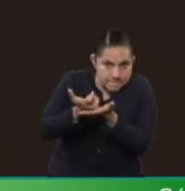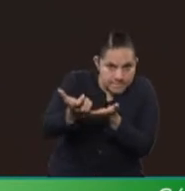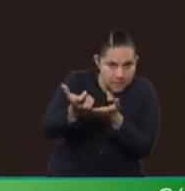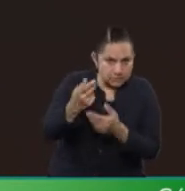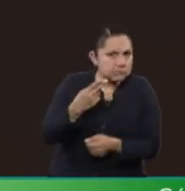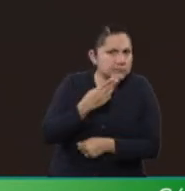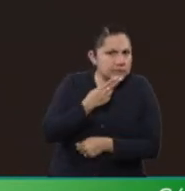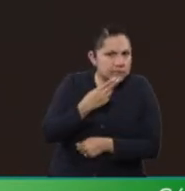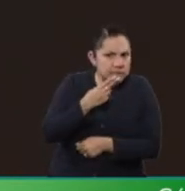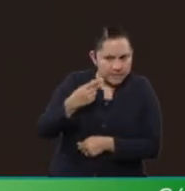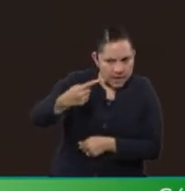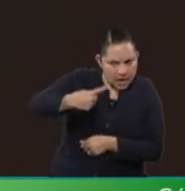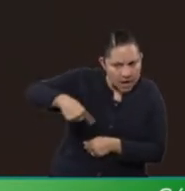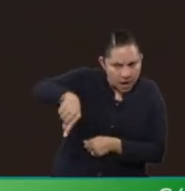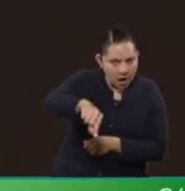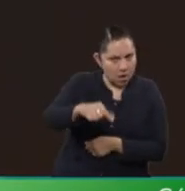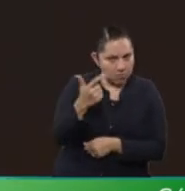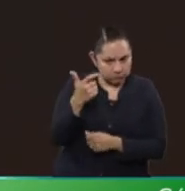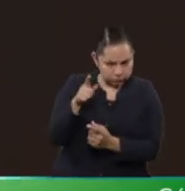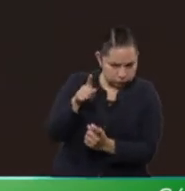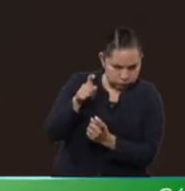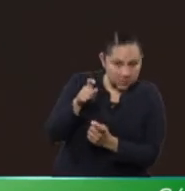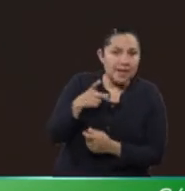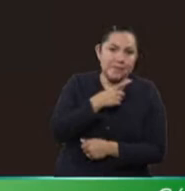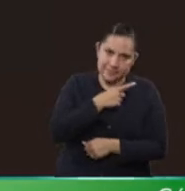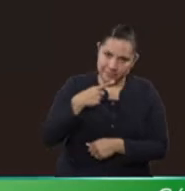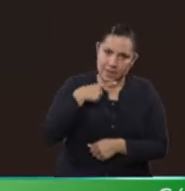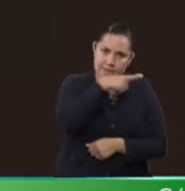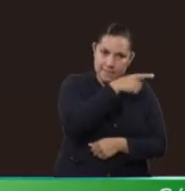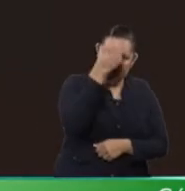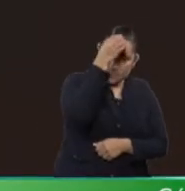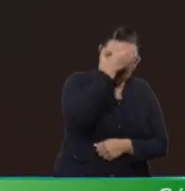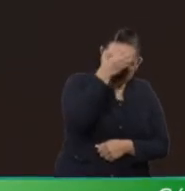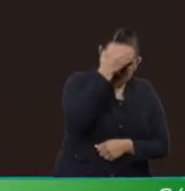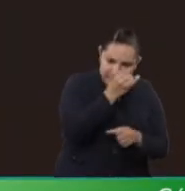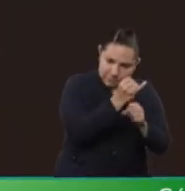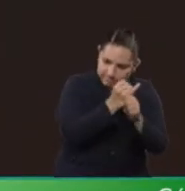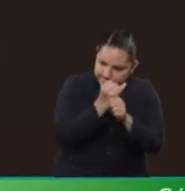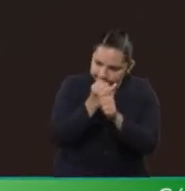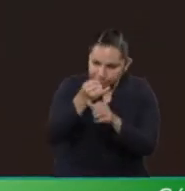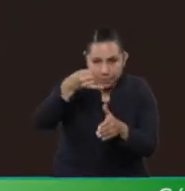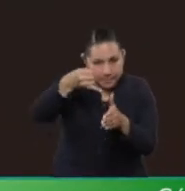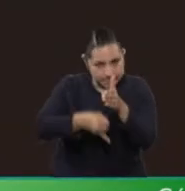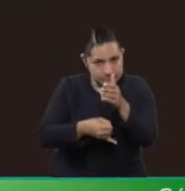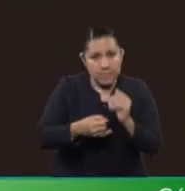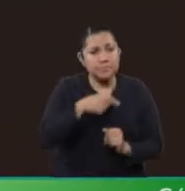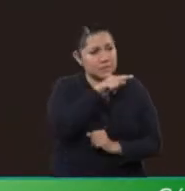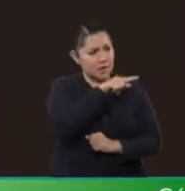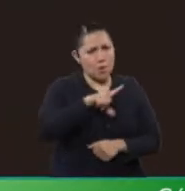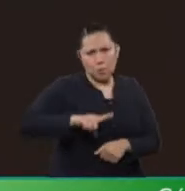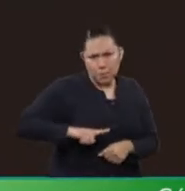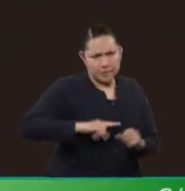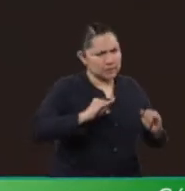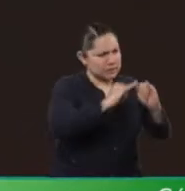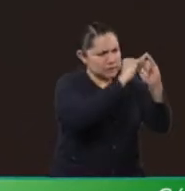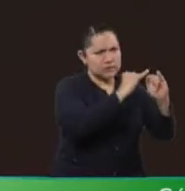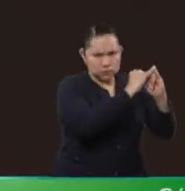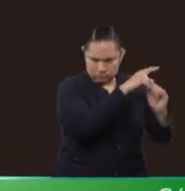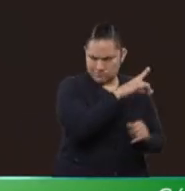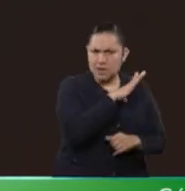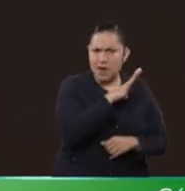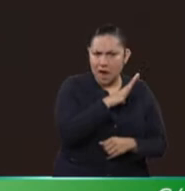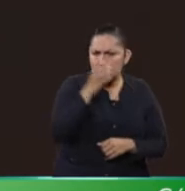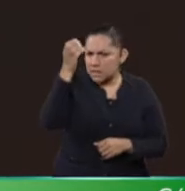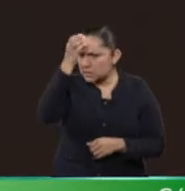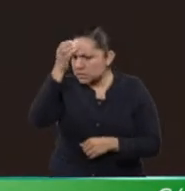evidencia científica la administración pública tiene elementos científicos que muchas veces no tomamos en cuenta por hacer un razonamiento